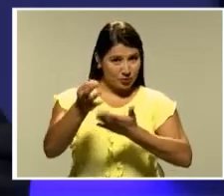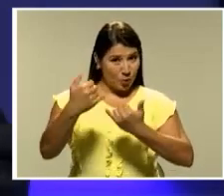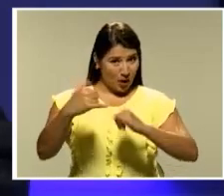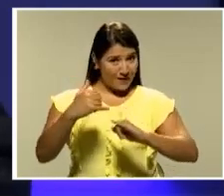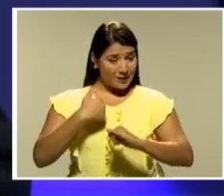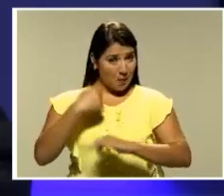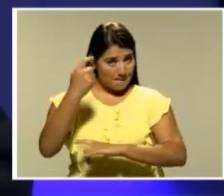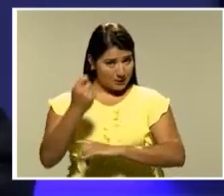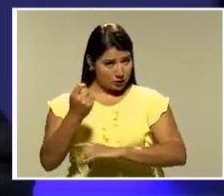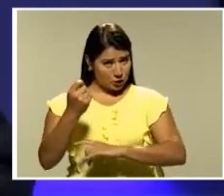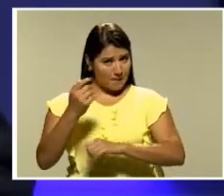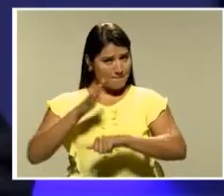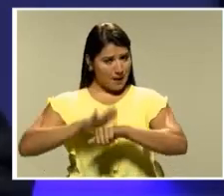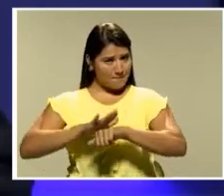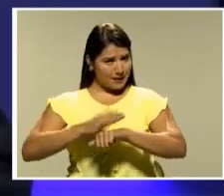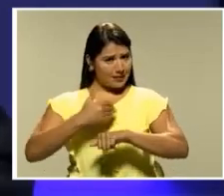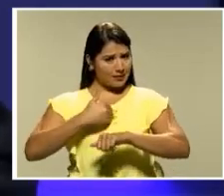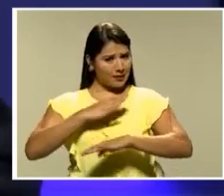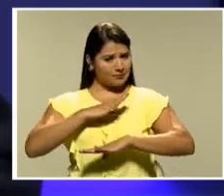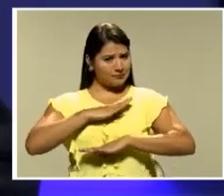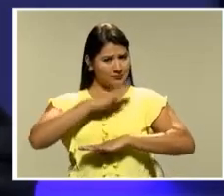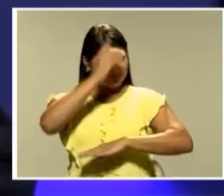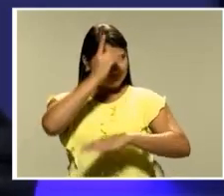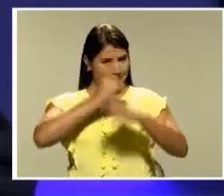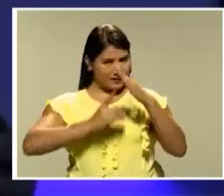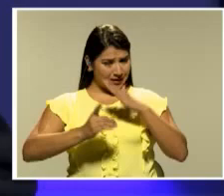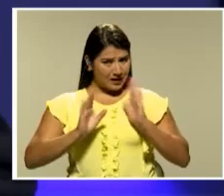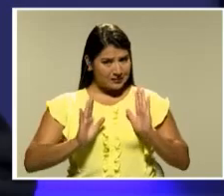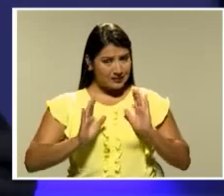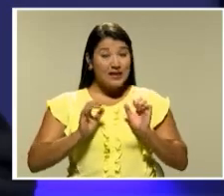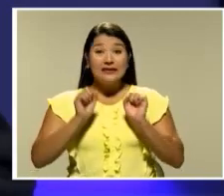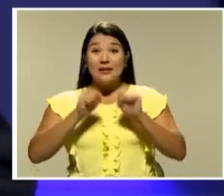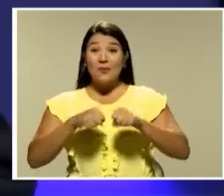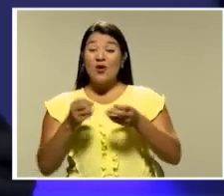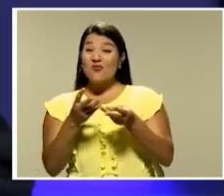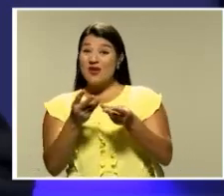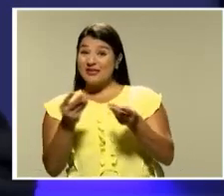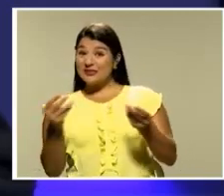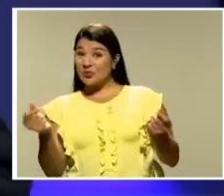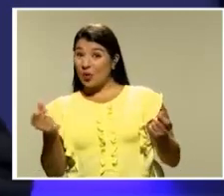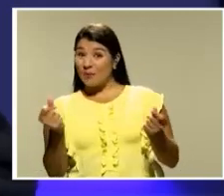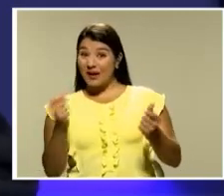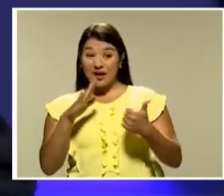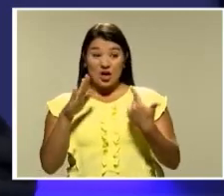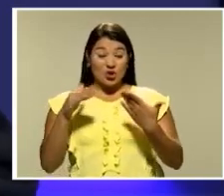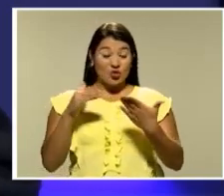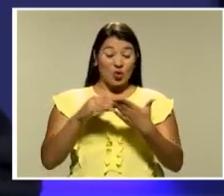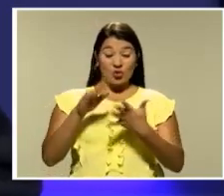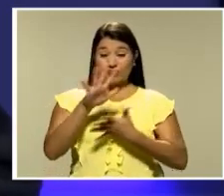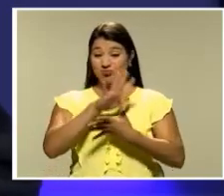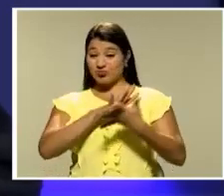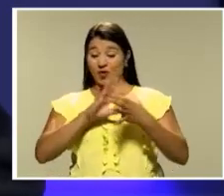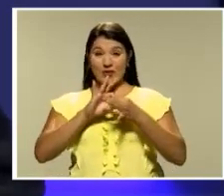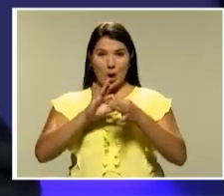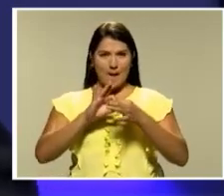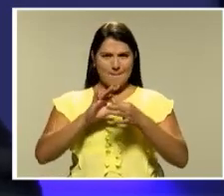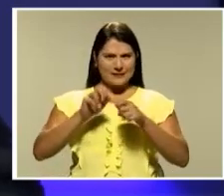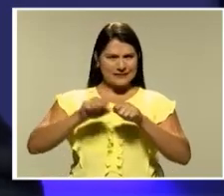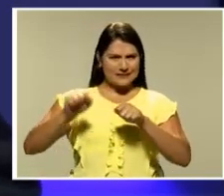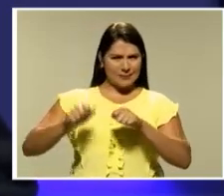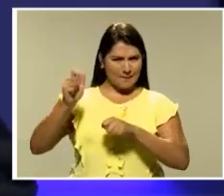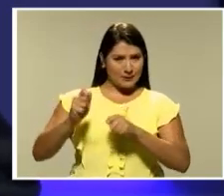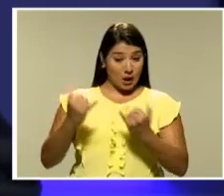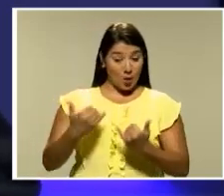dignidad. Es posible desenredar la maraña de regímenes de pensiones que existen hoy en Costa Rica y